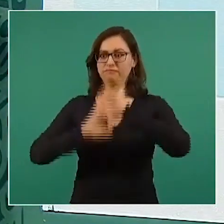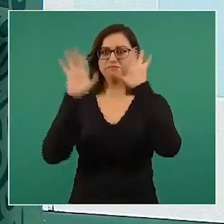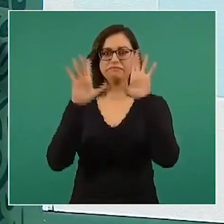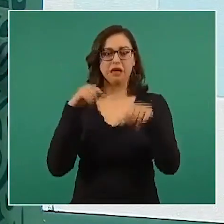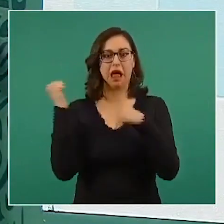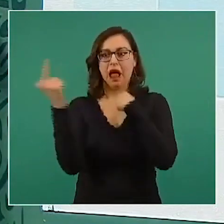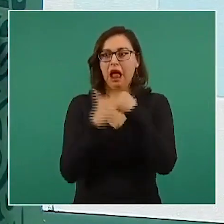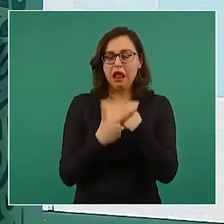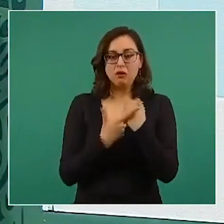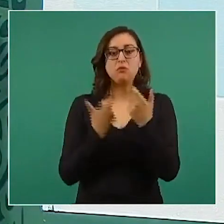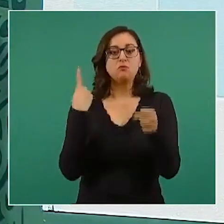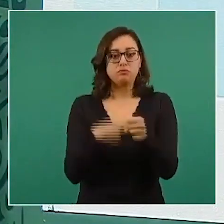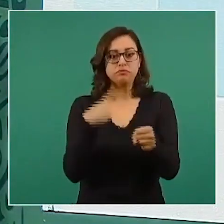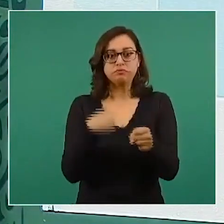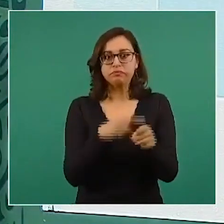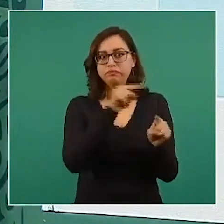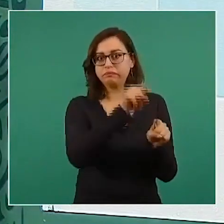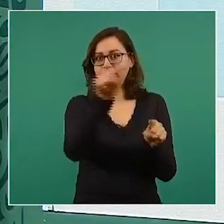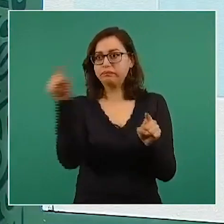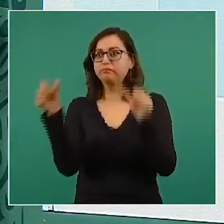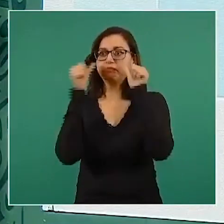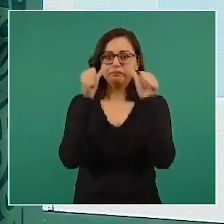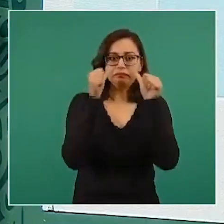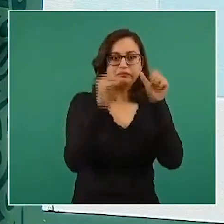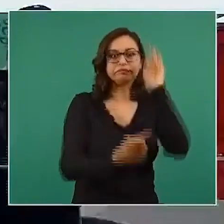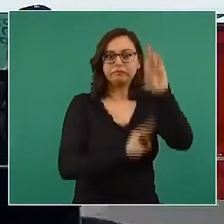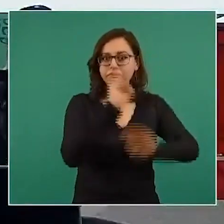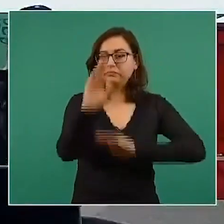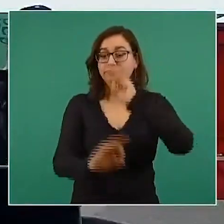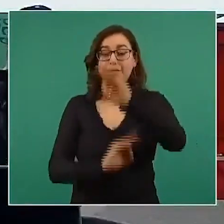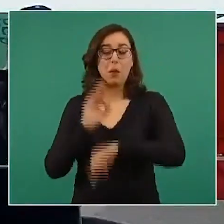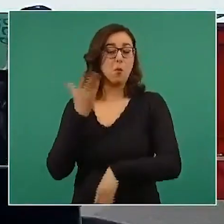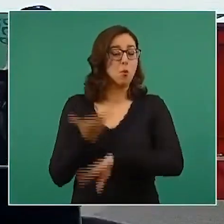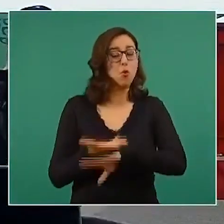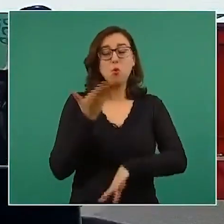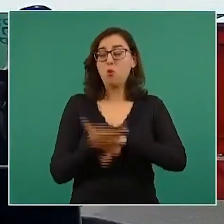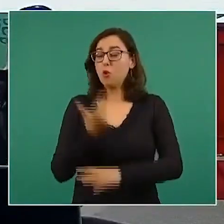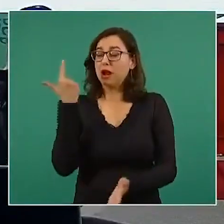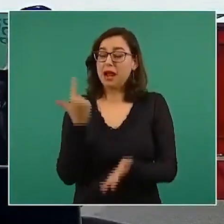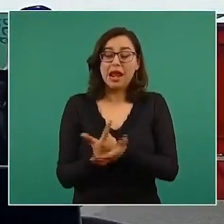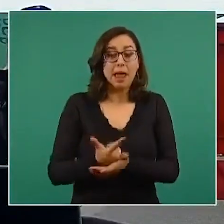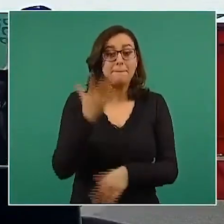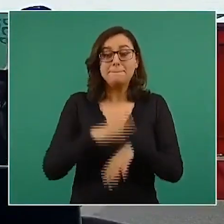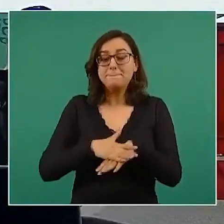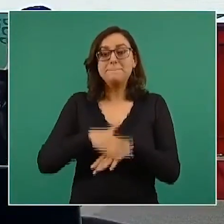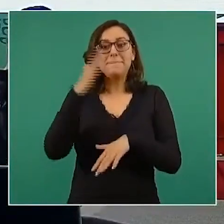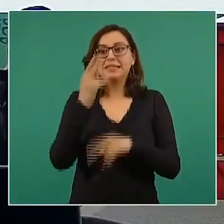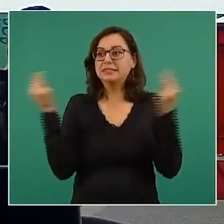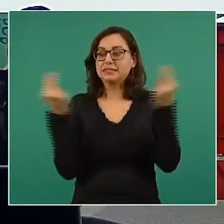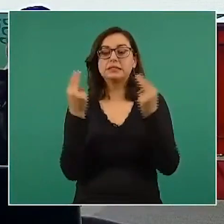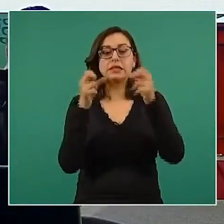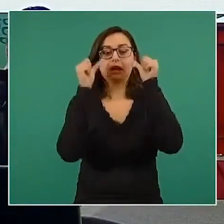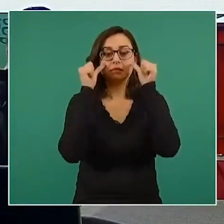regulares en ocurrencia de la población de México. Lo es críticamente necesario cuando se vive un